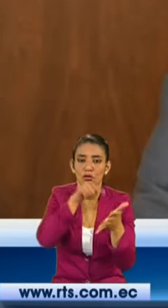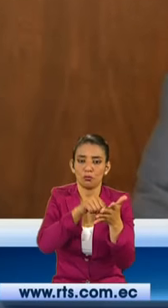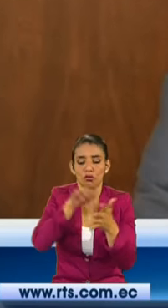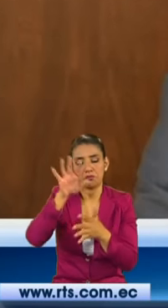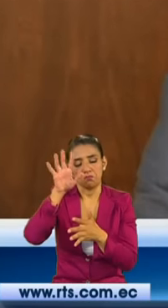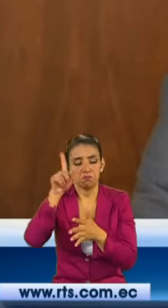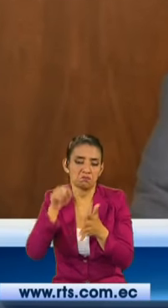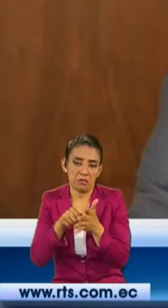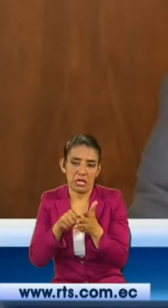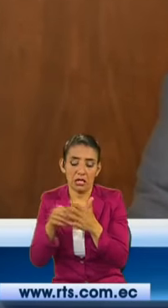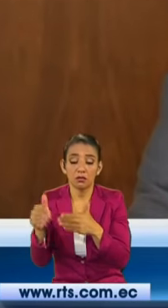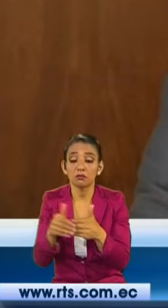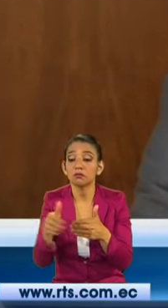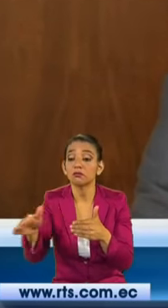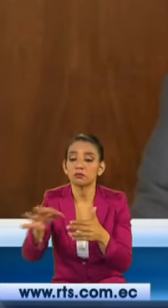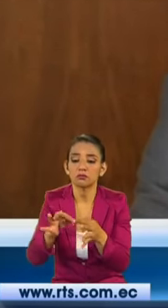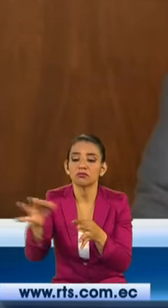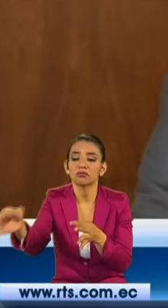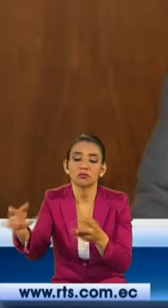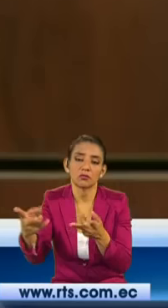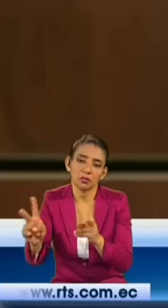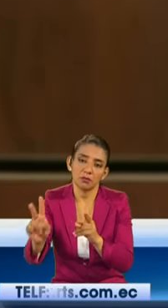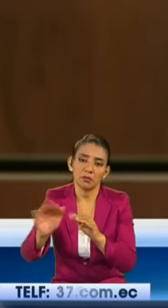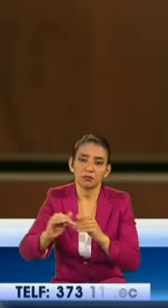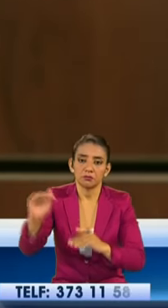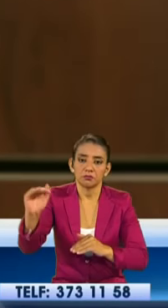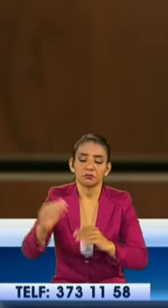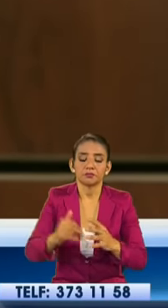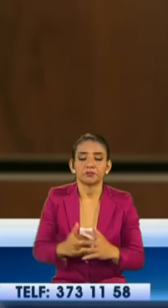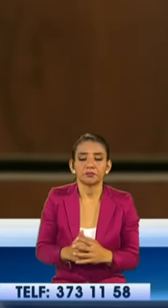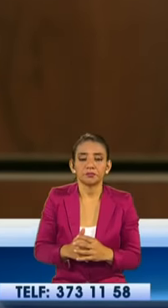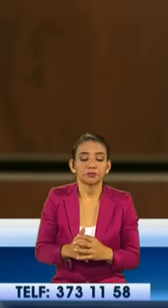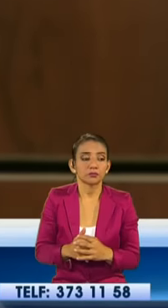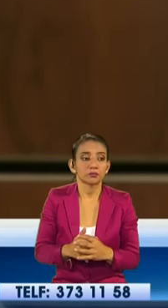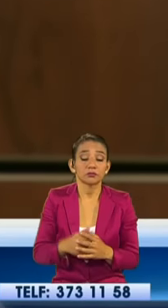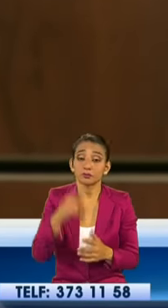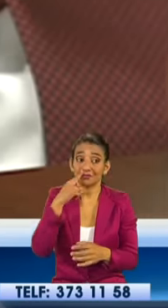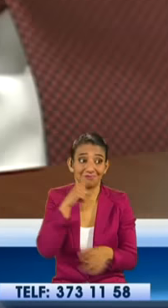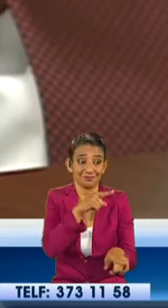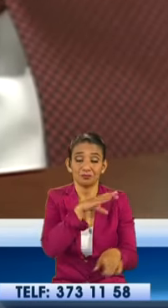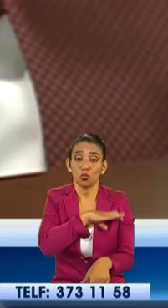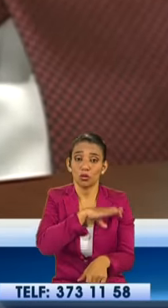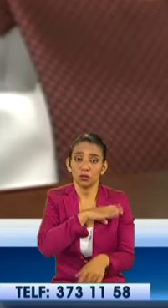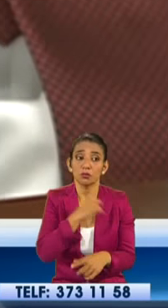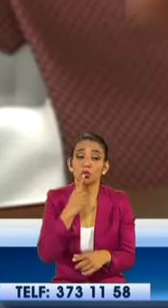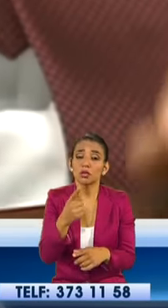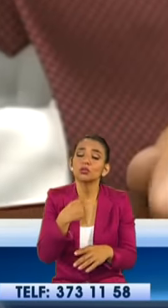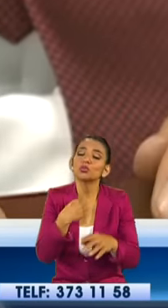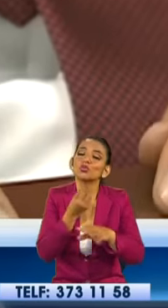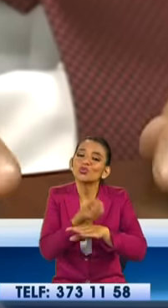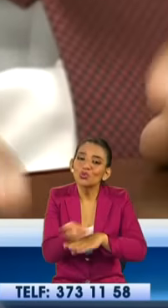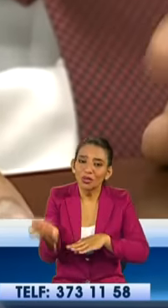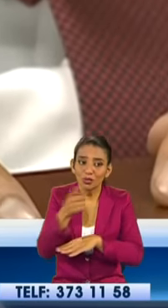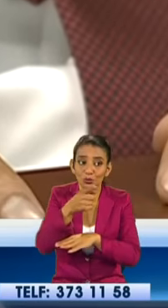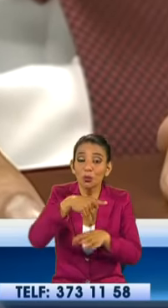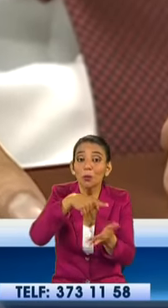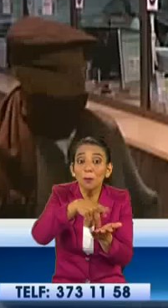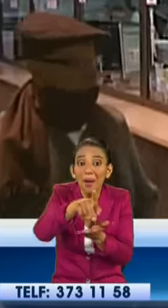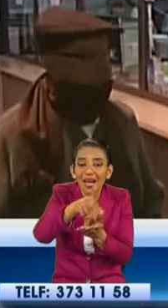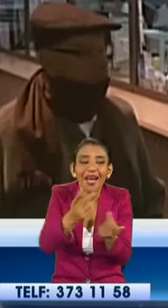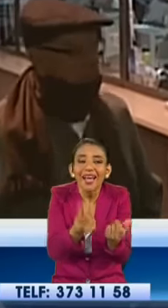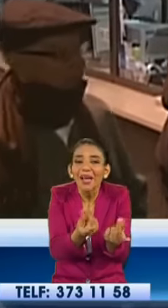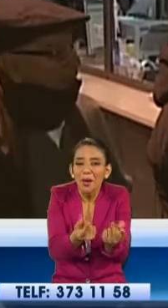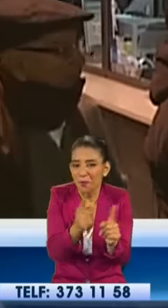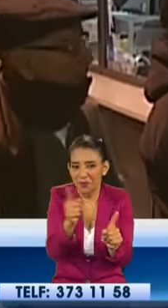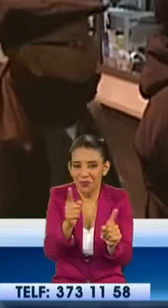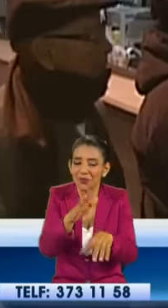de los urbanos y del 3 por mil en el caso de los rurales. Santiago Betancourt recomienda además cancelar en los primeros meses el impuesto para que pueda